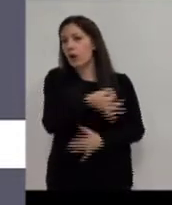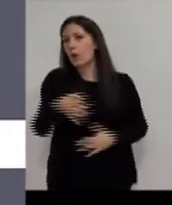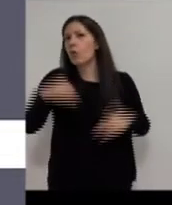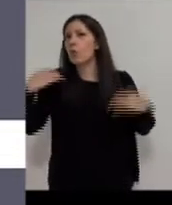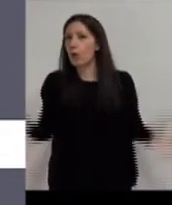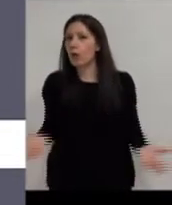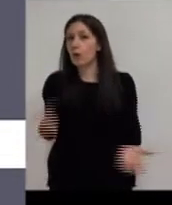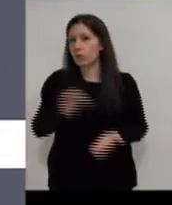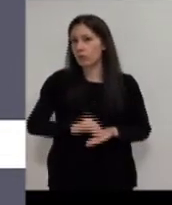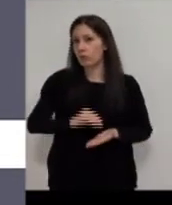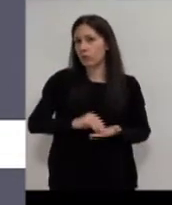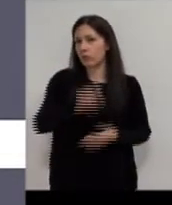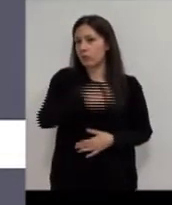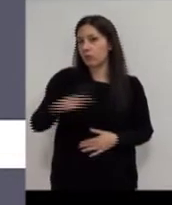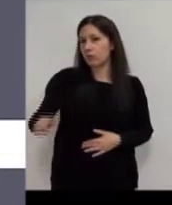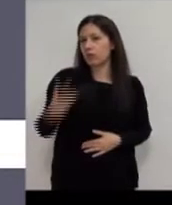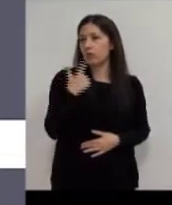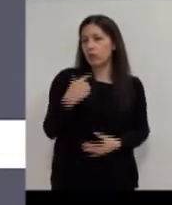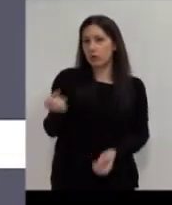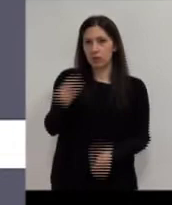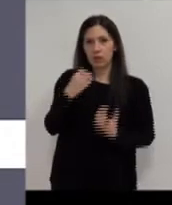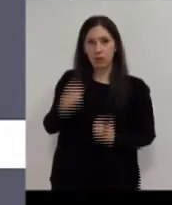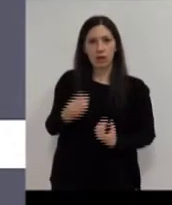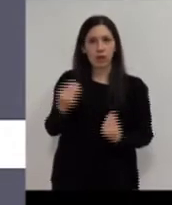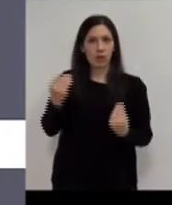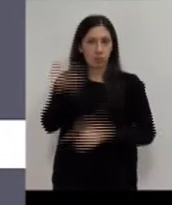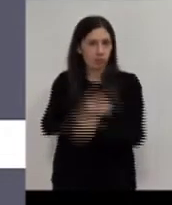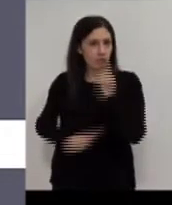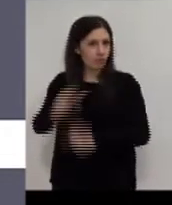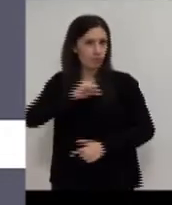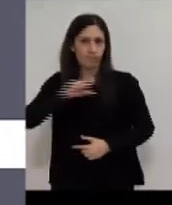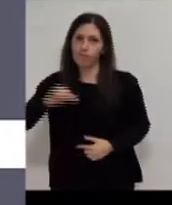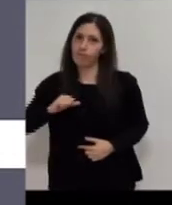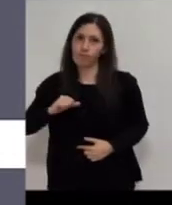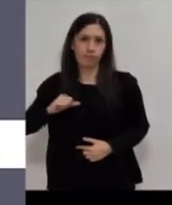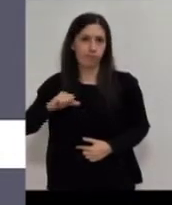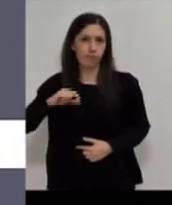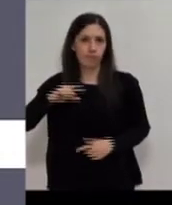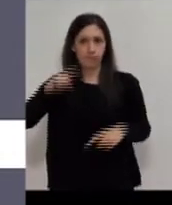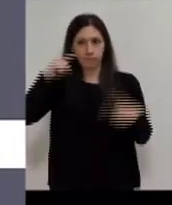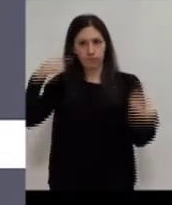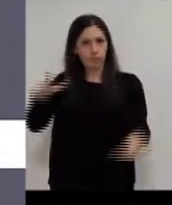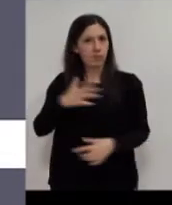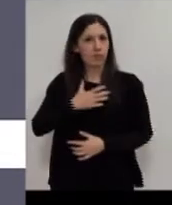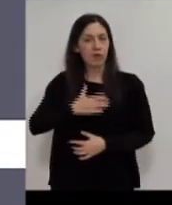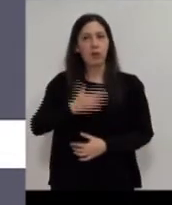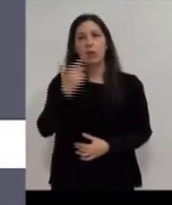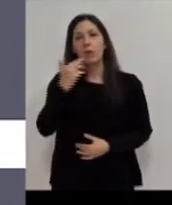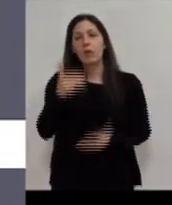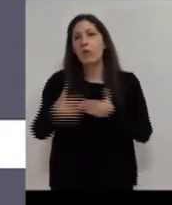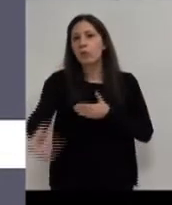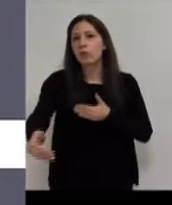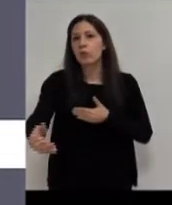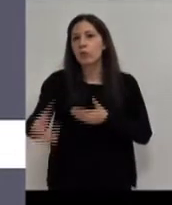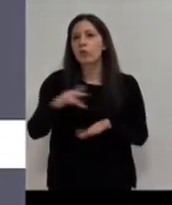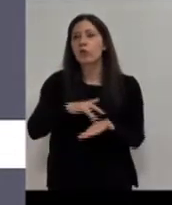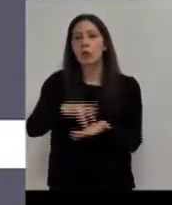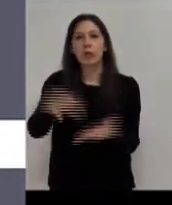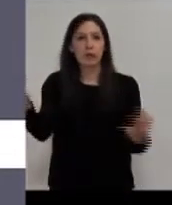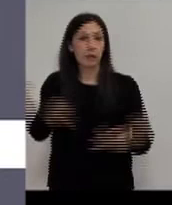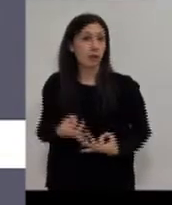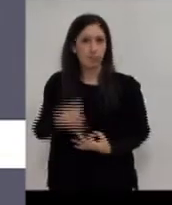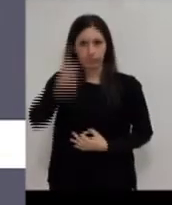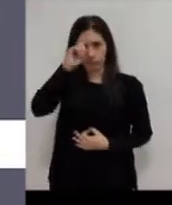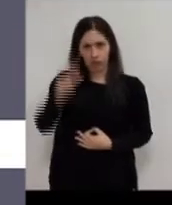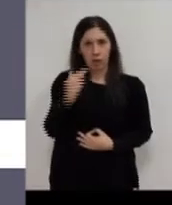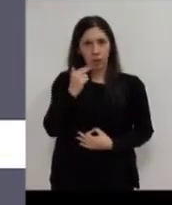óptimo. Mucha gente a nosotros nos trasladaba que no viaja de forma independiente porque le da miedo qué